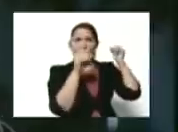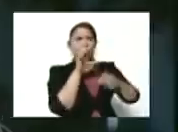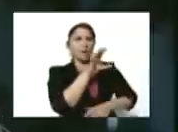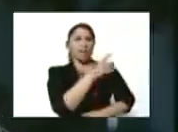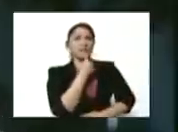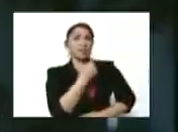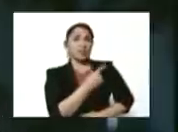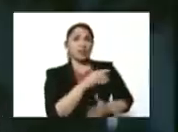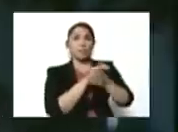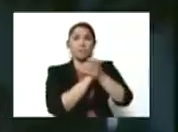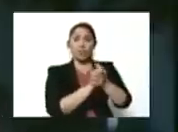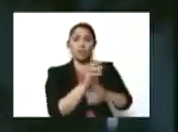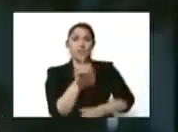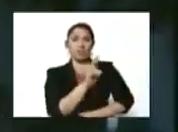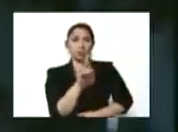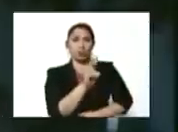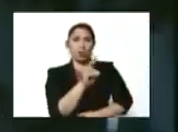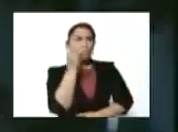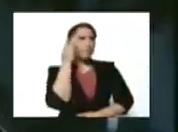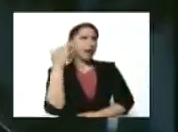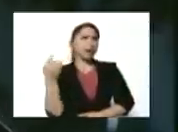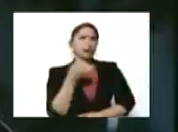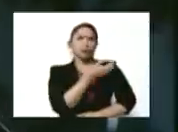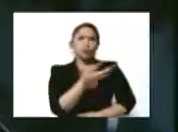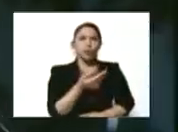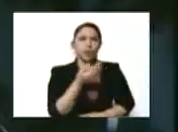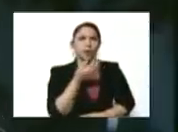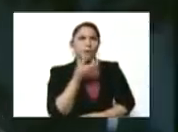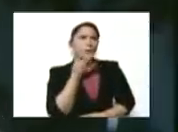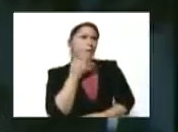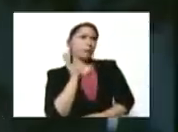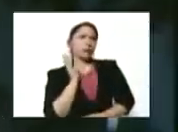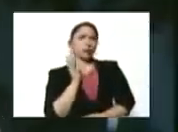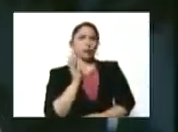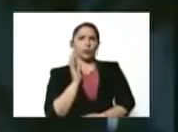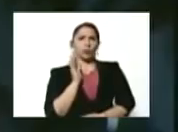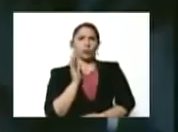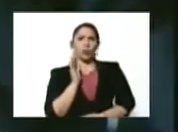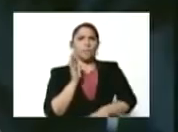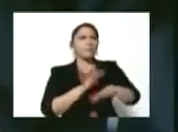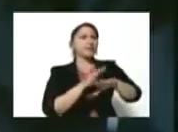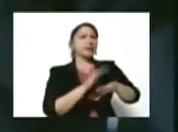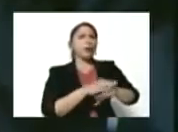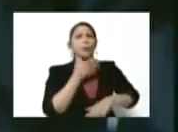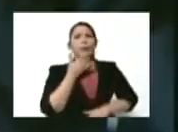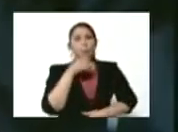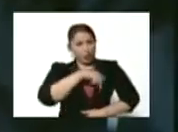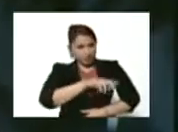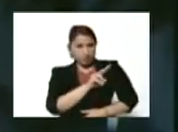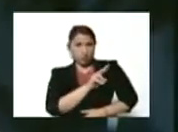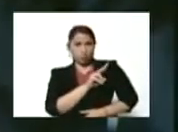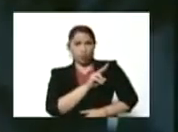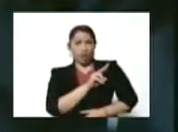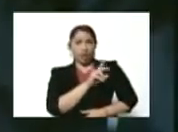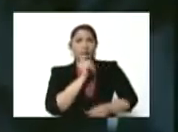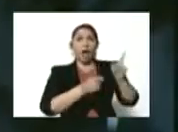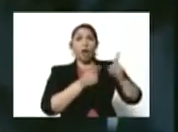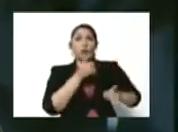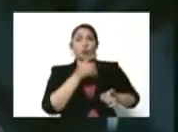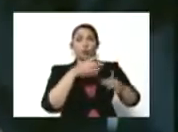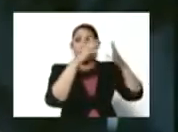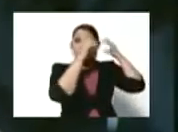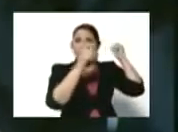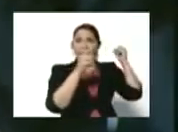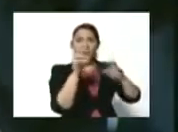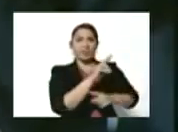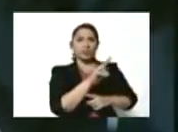dice amigo de Venezuela. Imagínese usted por un momento qué hubiera ocurrido si en Venezuela, si en una embajada de Venezuela en